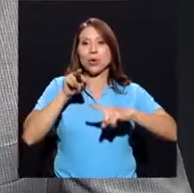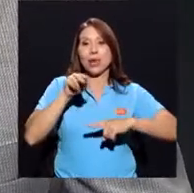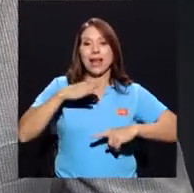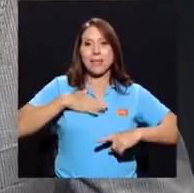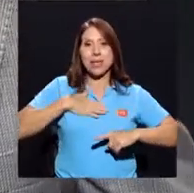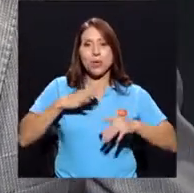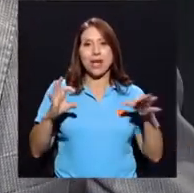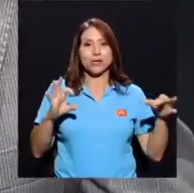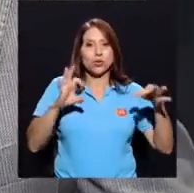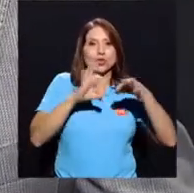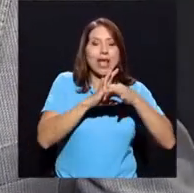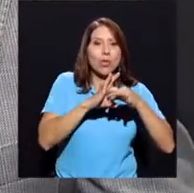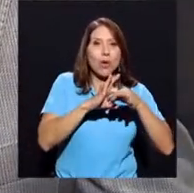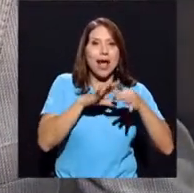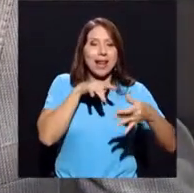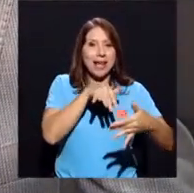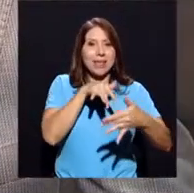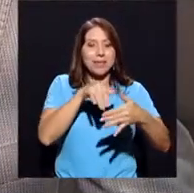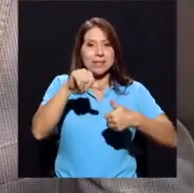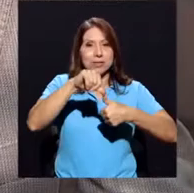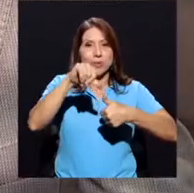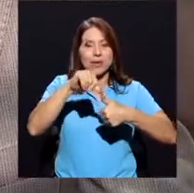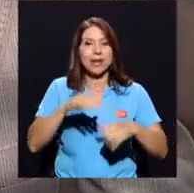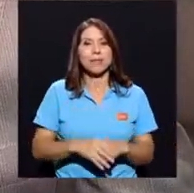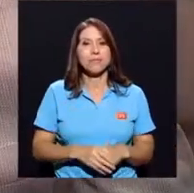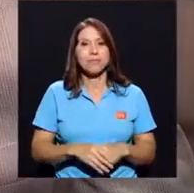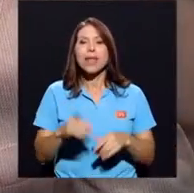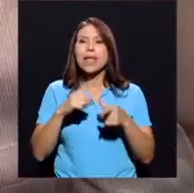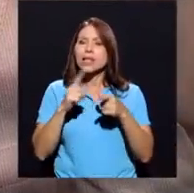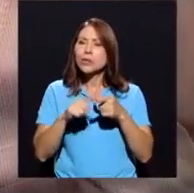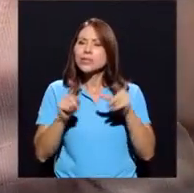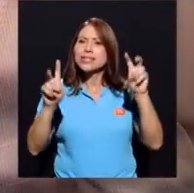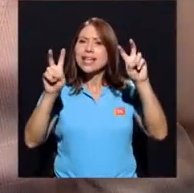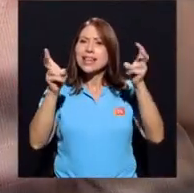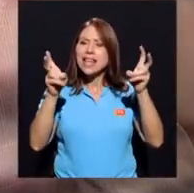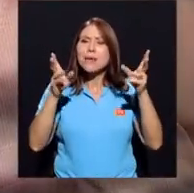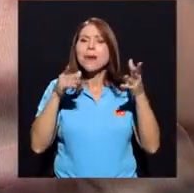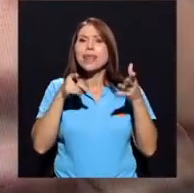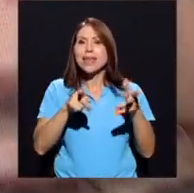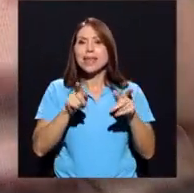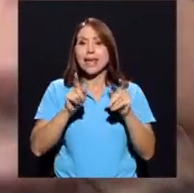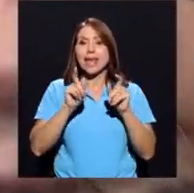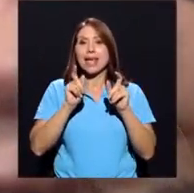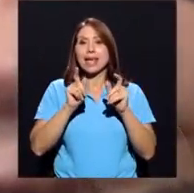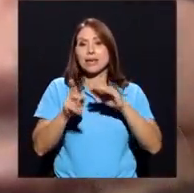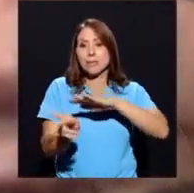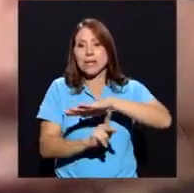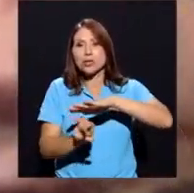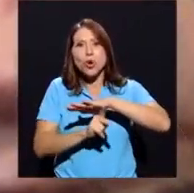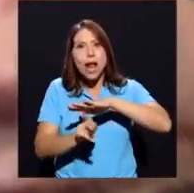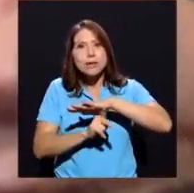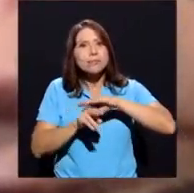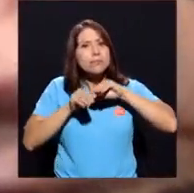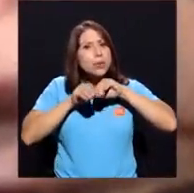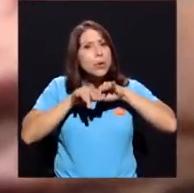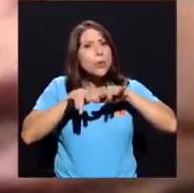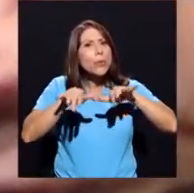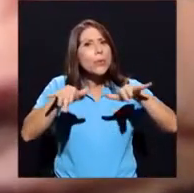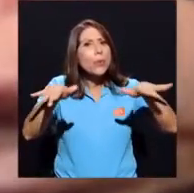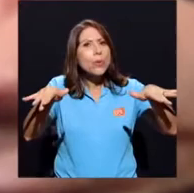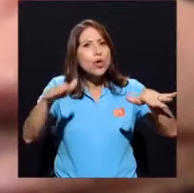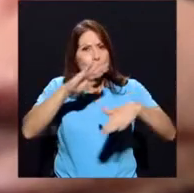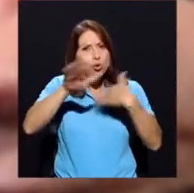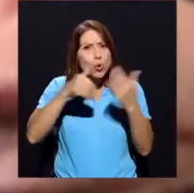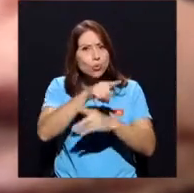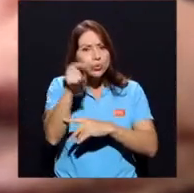centroamérica este entonces el tema digamos de coberturas de cultura preescolar que todo el mundo sabe la importancia que tiene para